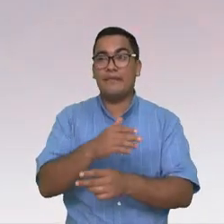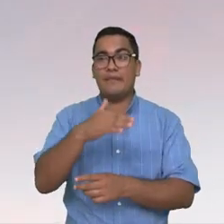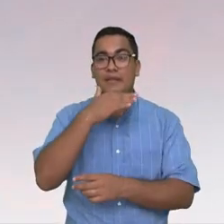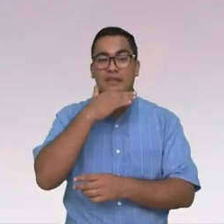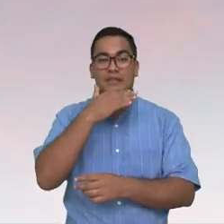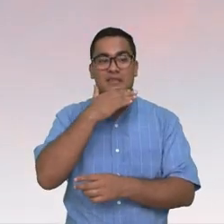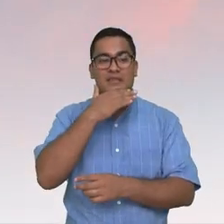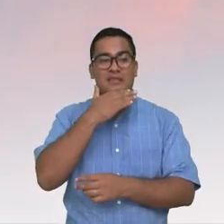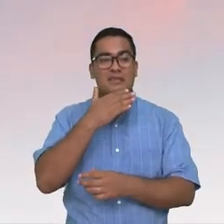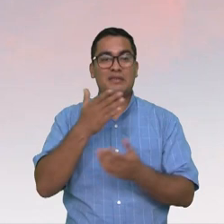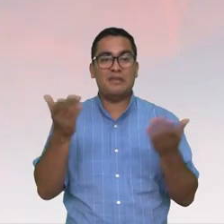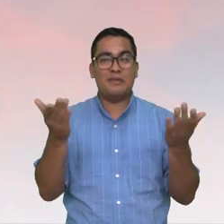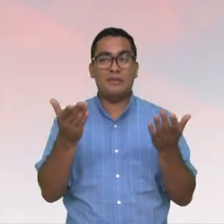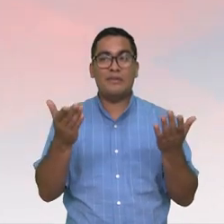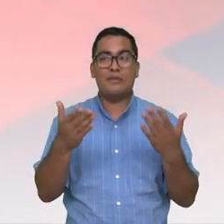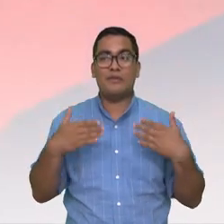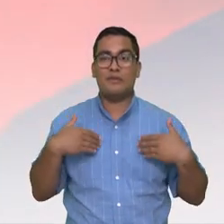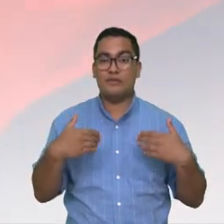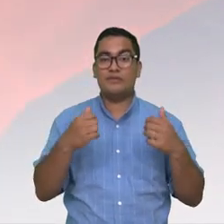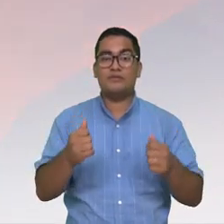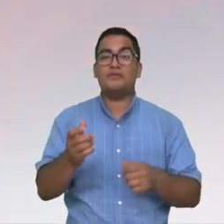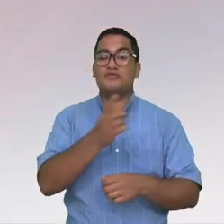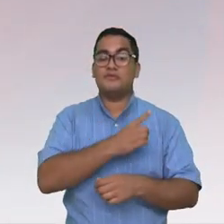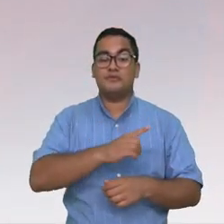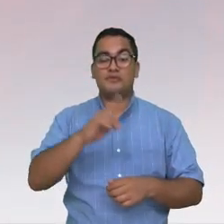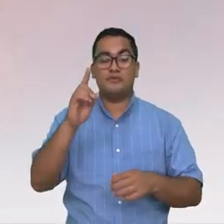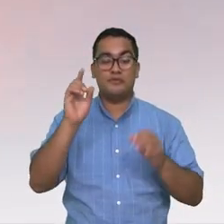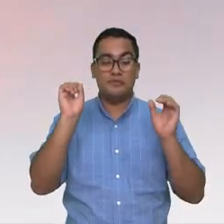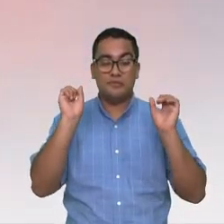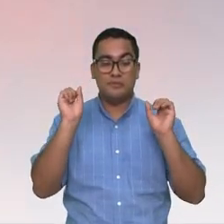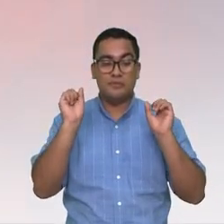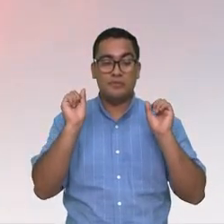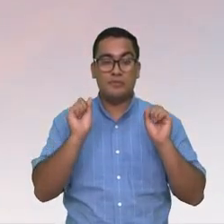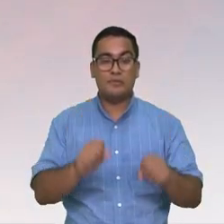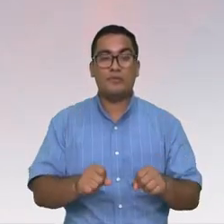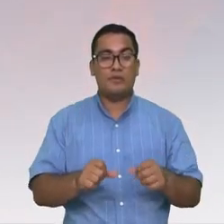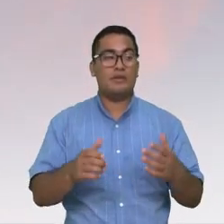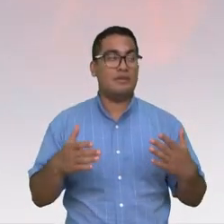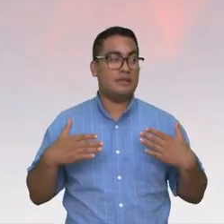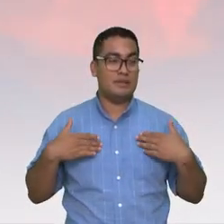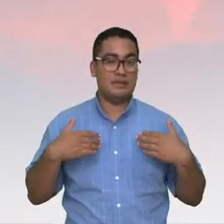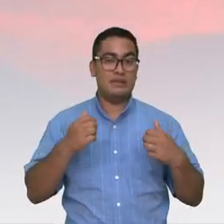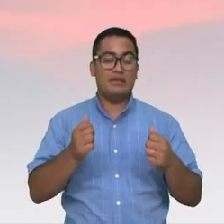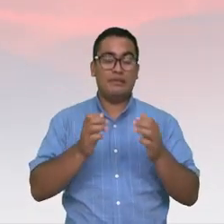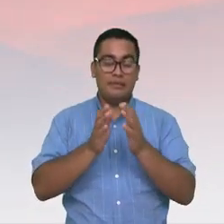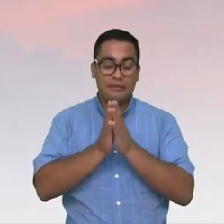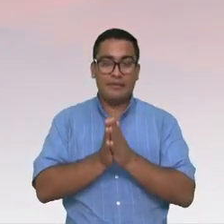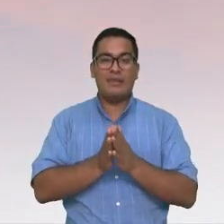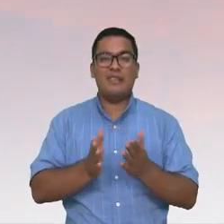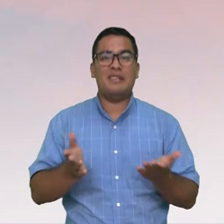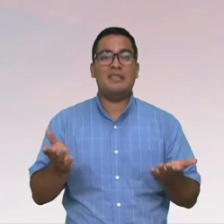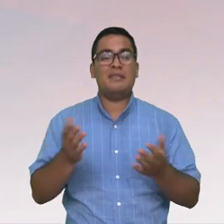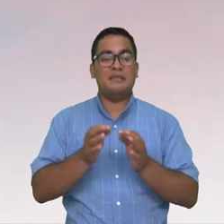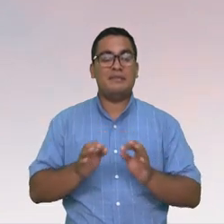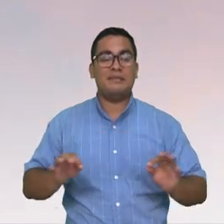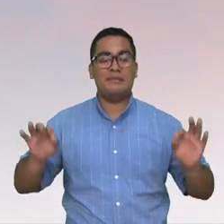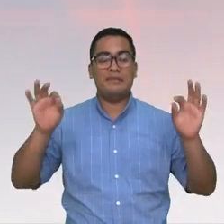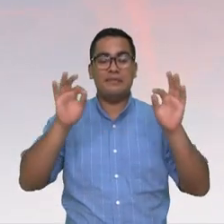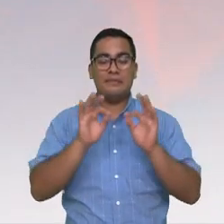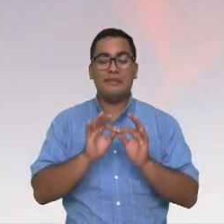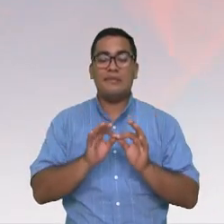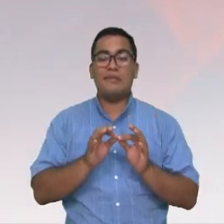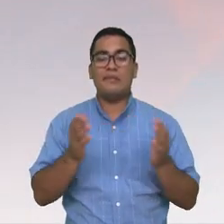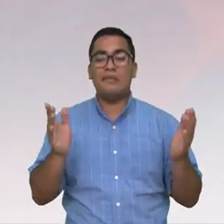de más difícil recuperación, Dios mediante, que se pueda recuperar. Así que nuestras plegarias, nuestras oraciones por